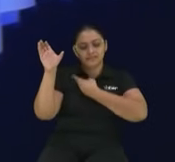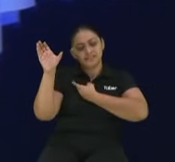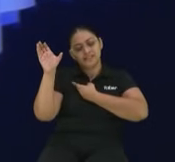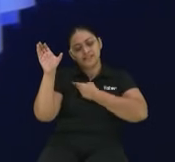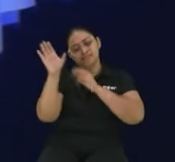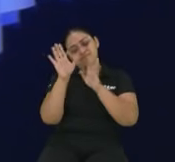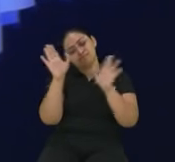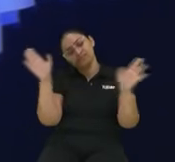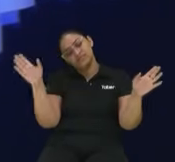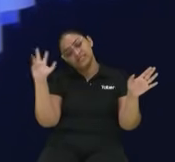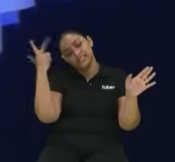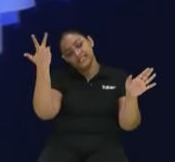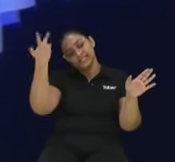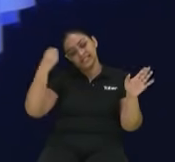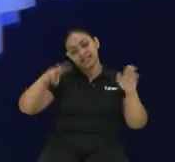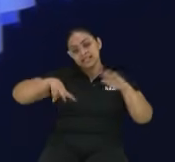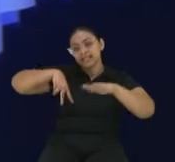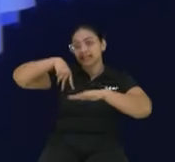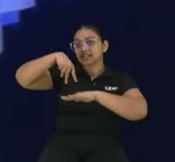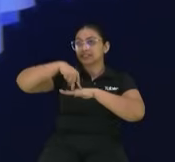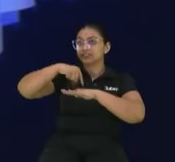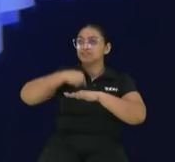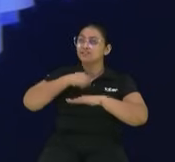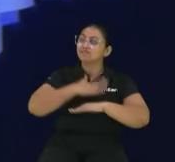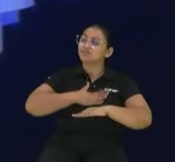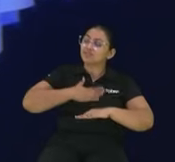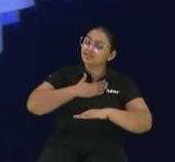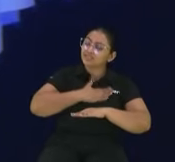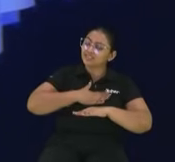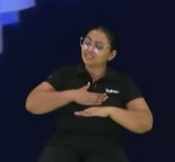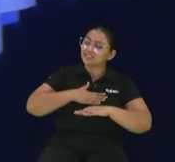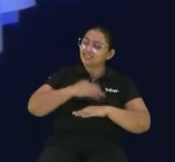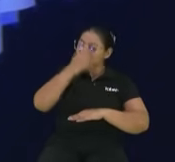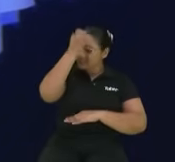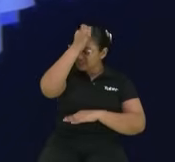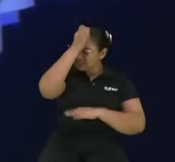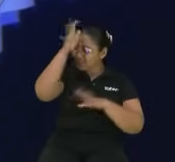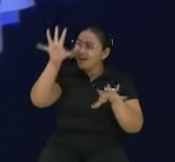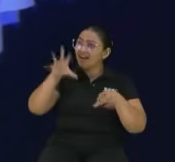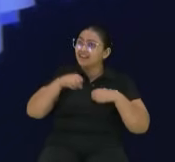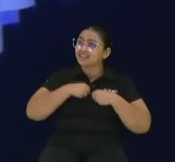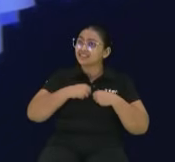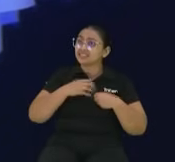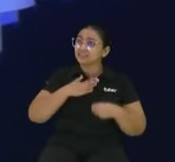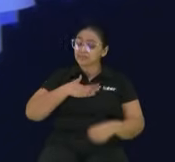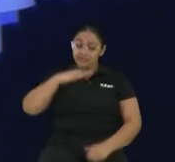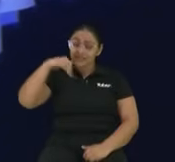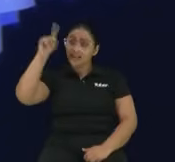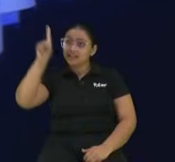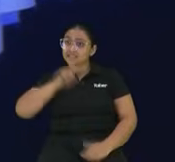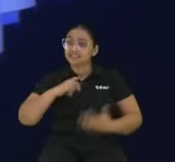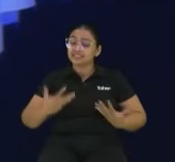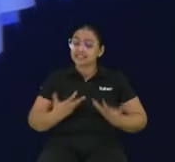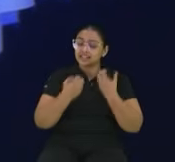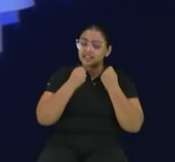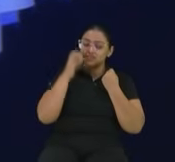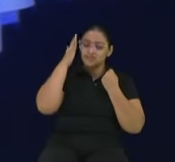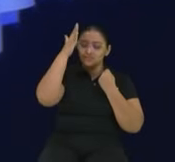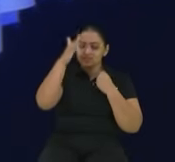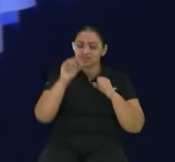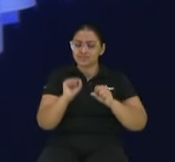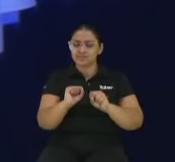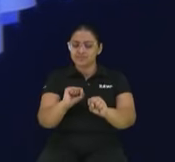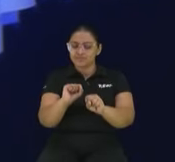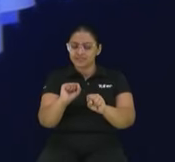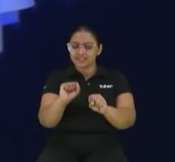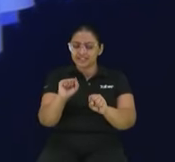al tercer día me arrepiento Señor soy pecador Perdóname salva mi alma hoy para cuando yo muera pueda estar en